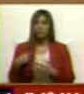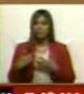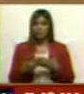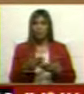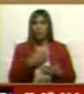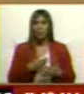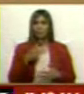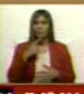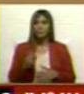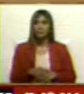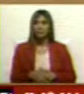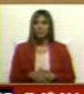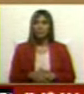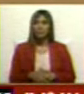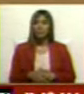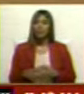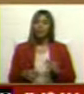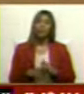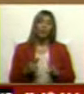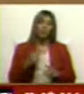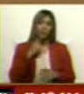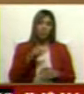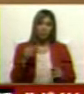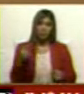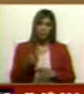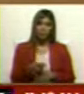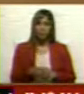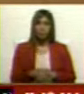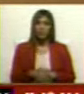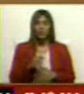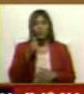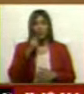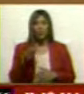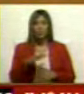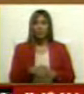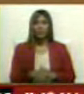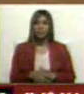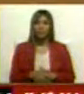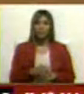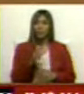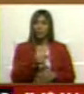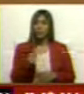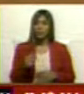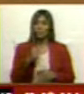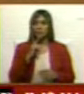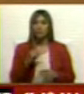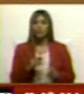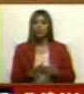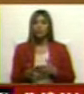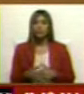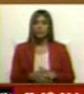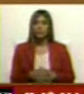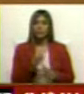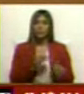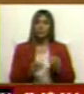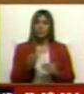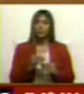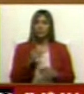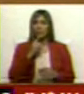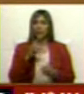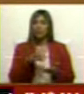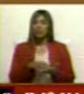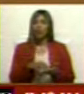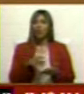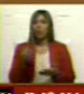presidente ya una vez investido de ese mandato del pueblo. Y una de ellas precisamente tiene que ver con la creación del Estado